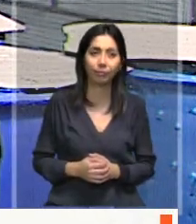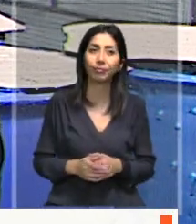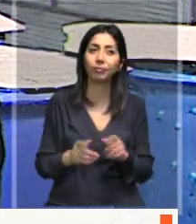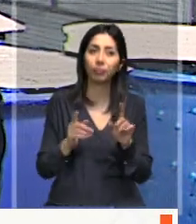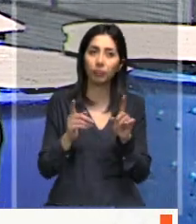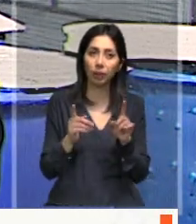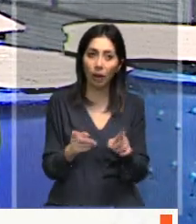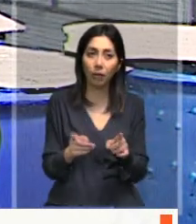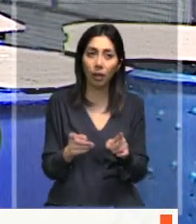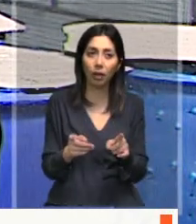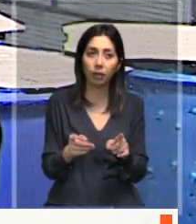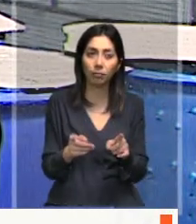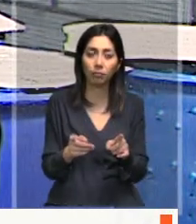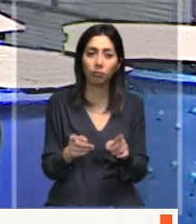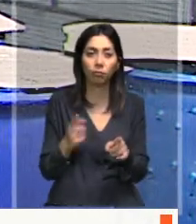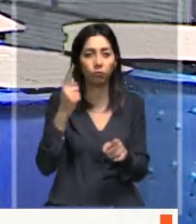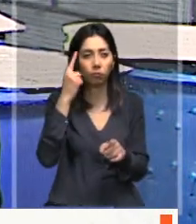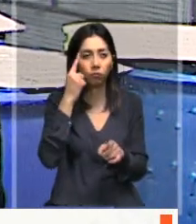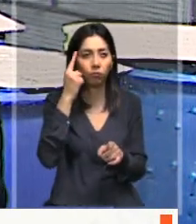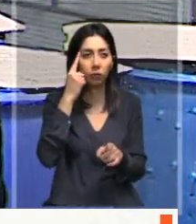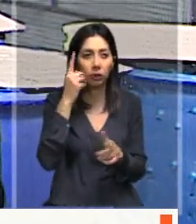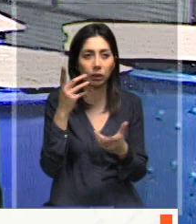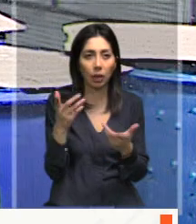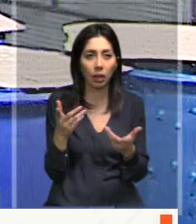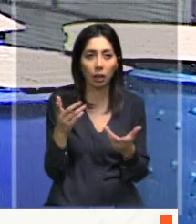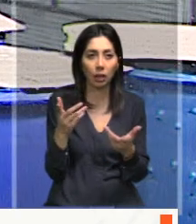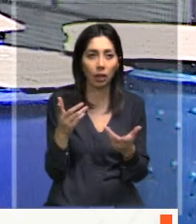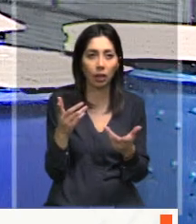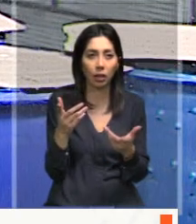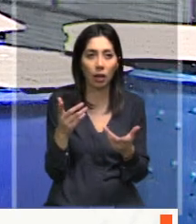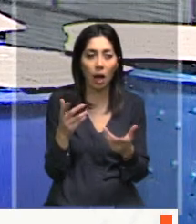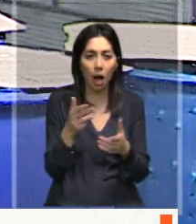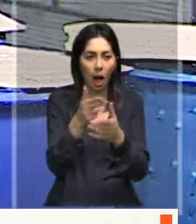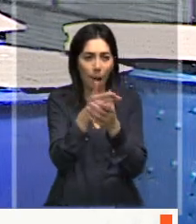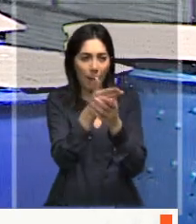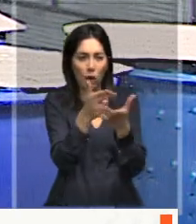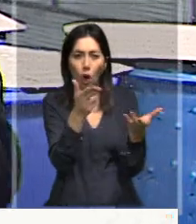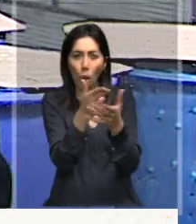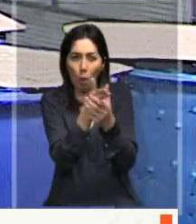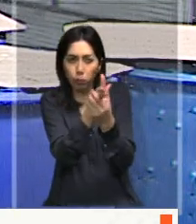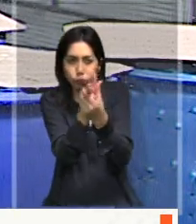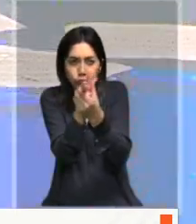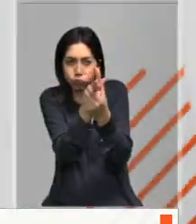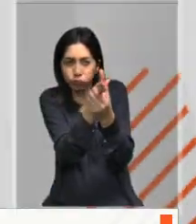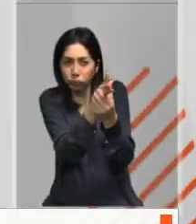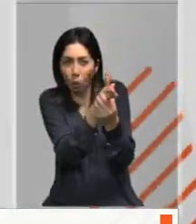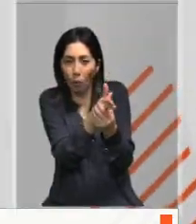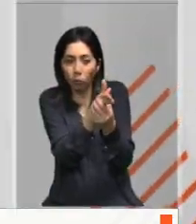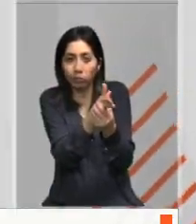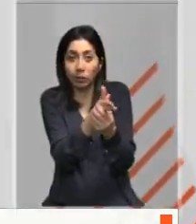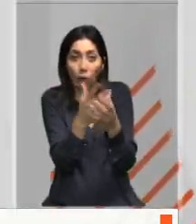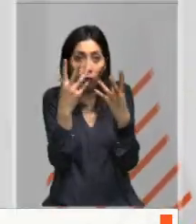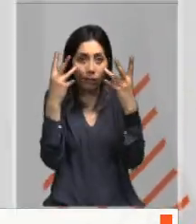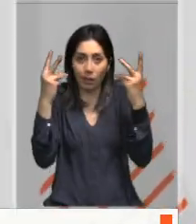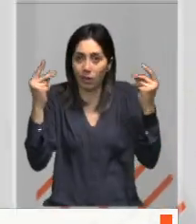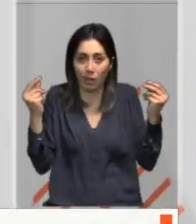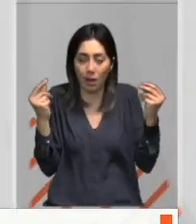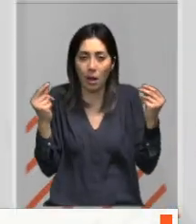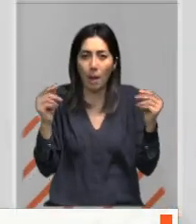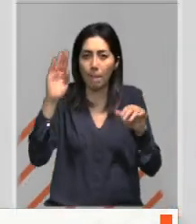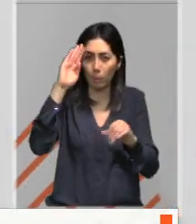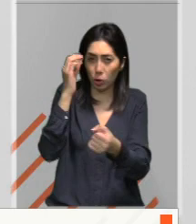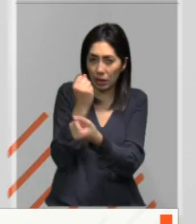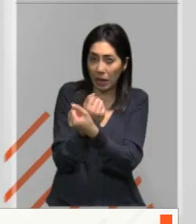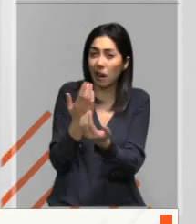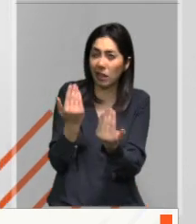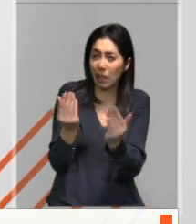pendiente y calculando que la manipulación del arma y cómo apuntar no va a estar. ¿Necesitan las policías más práctica?